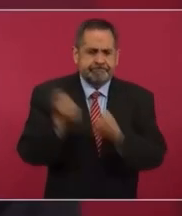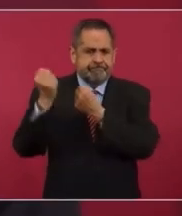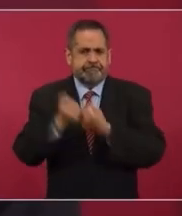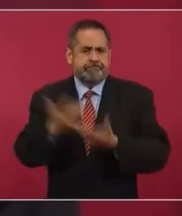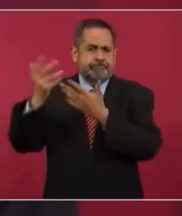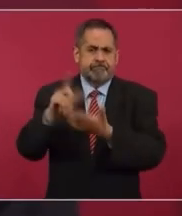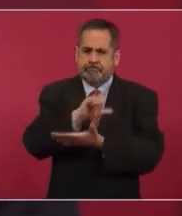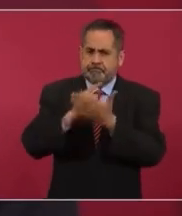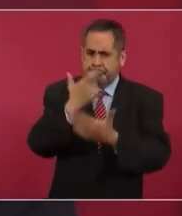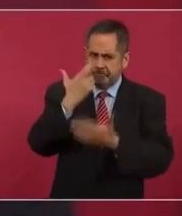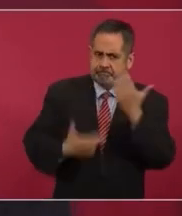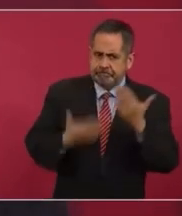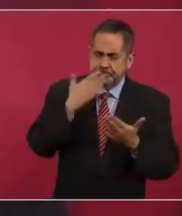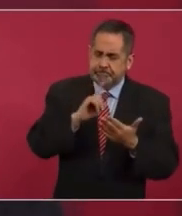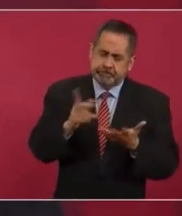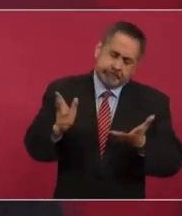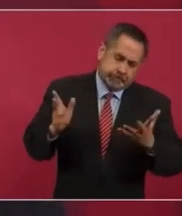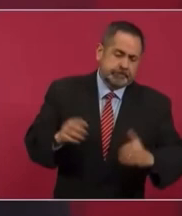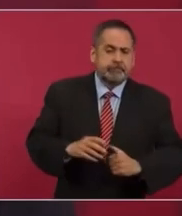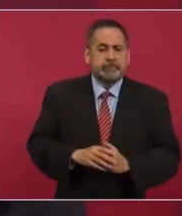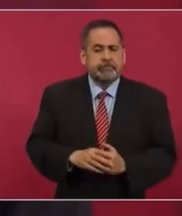No. Sí. No. Aunque